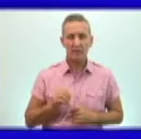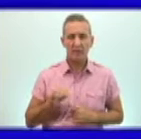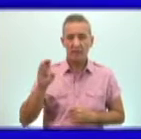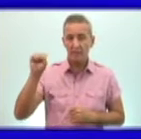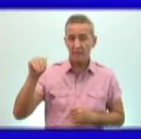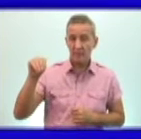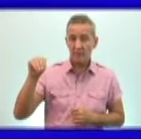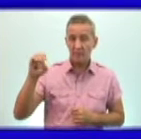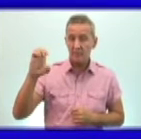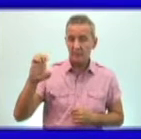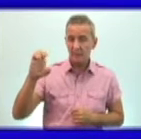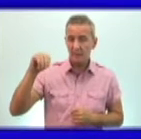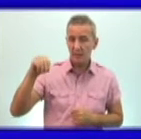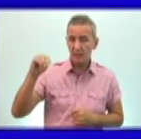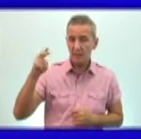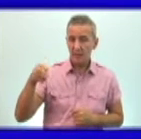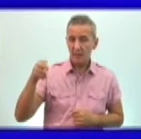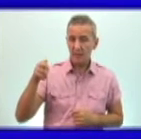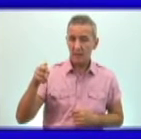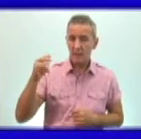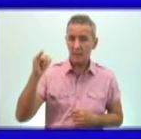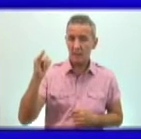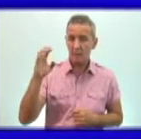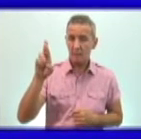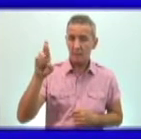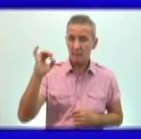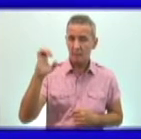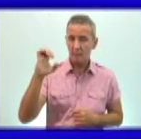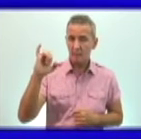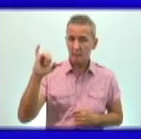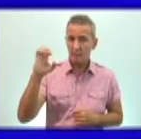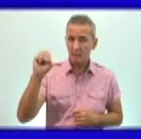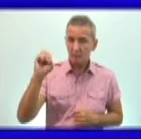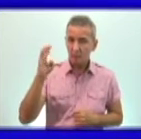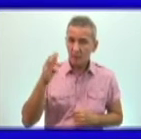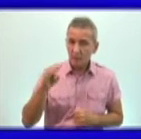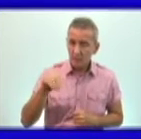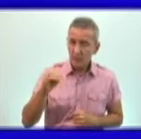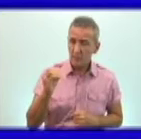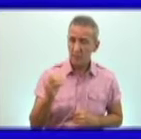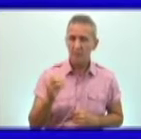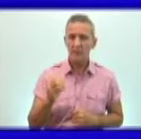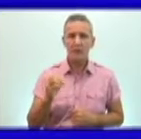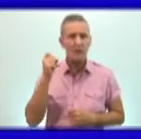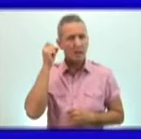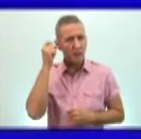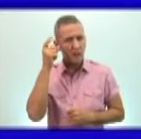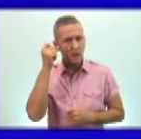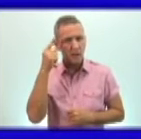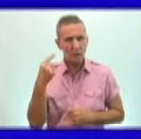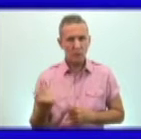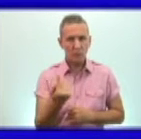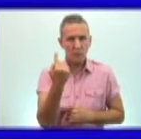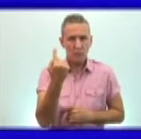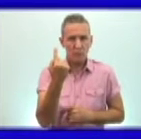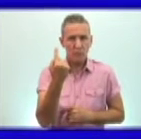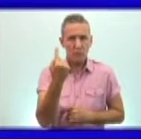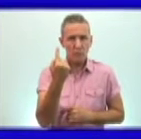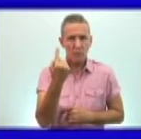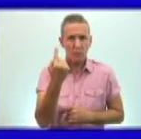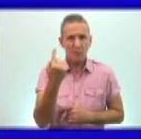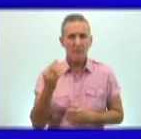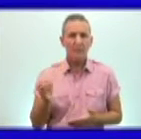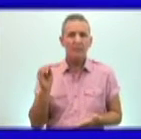El empirismo se contrapone al racionalismo. El empirismo considera a la experiencia única para sí para poder llegar